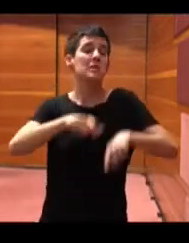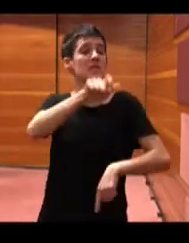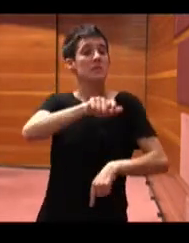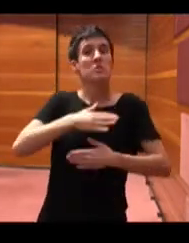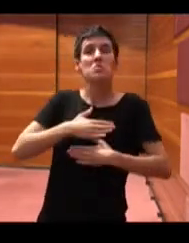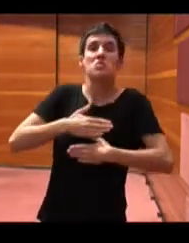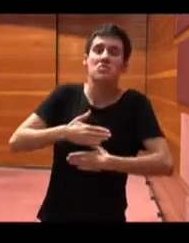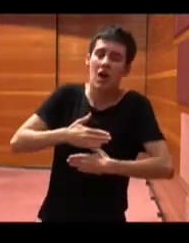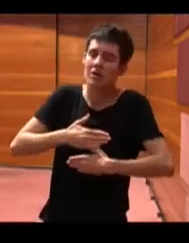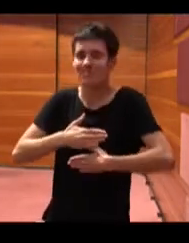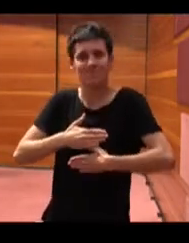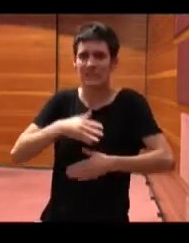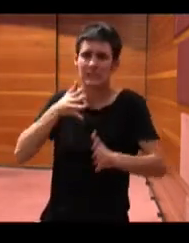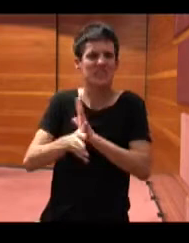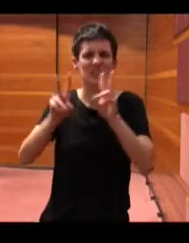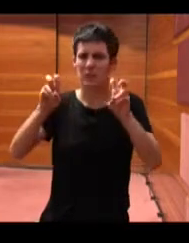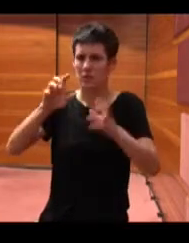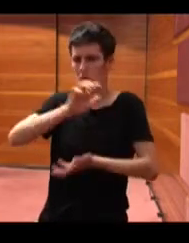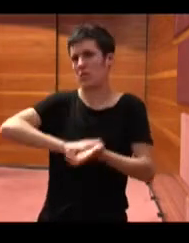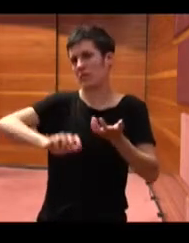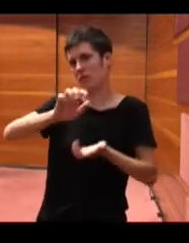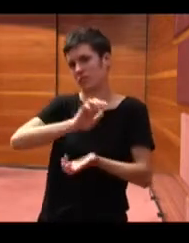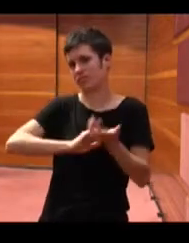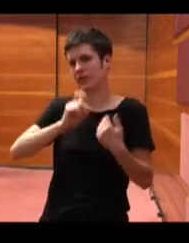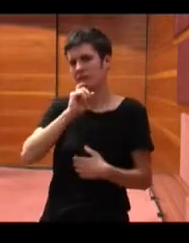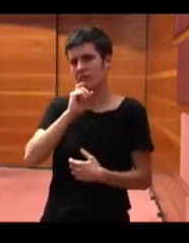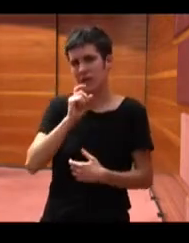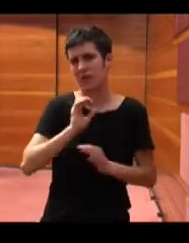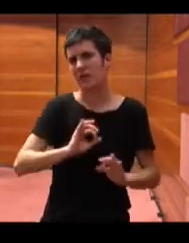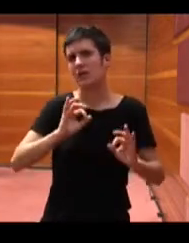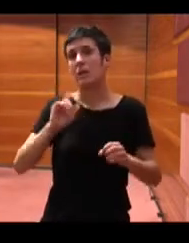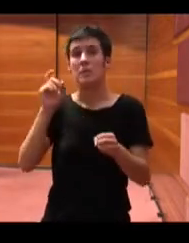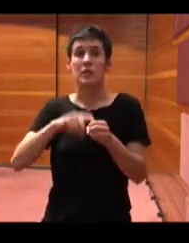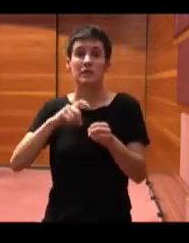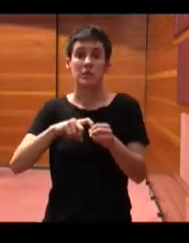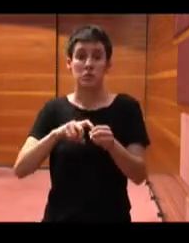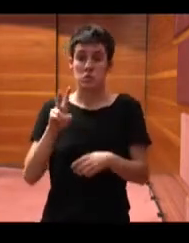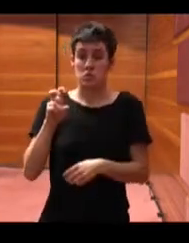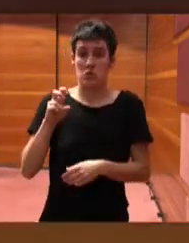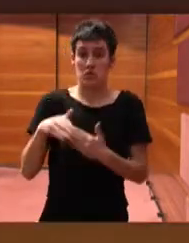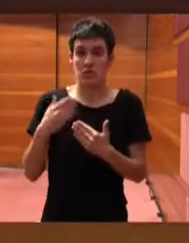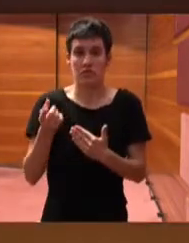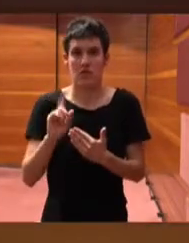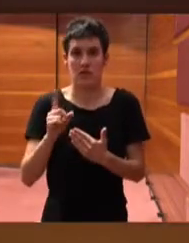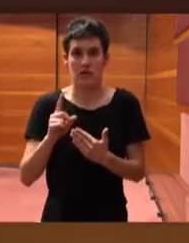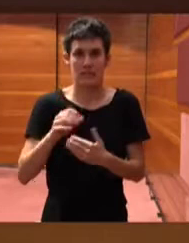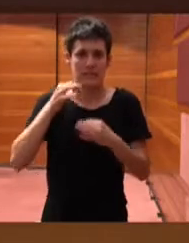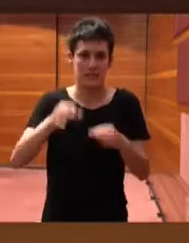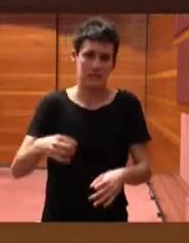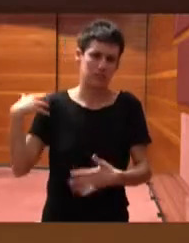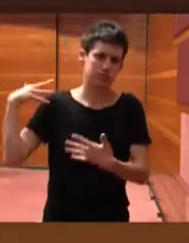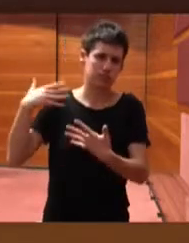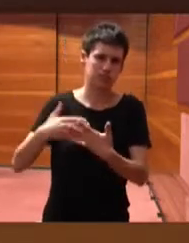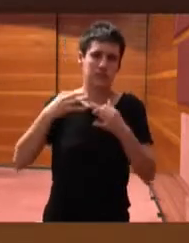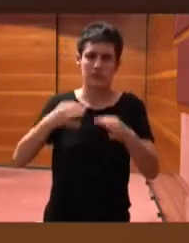personas. En realidad es un tema complejo. De hecho, eso de la participación no es una novedad. Siempre se ha querido hacer y la